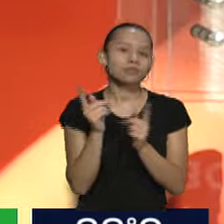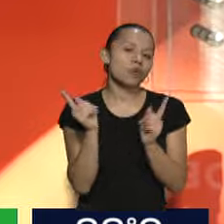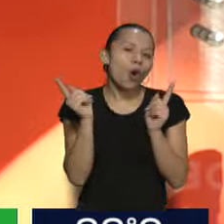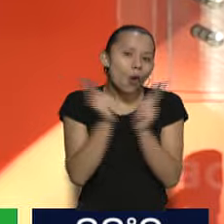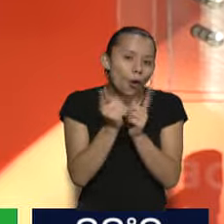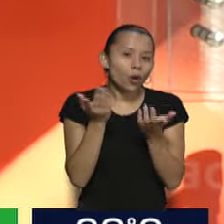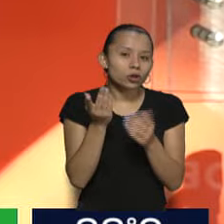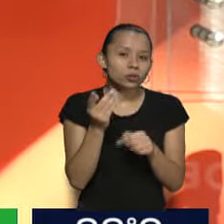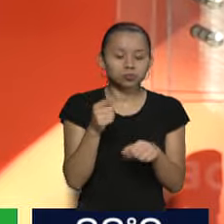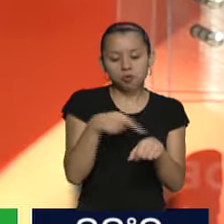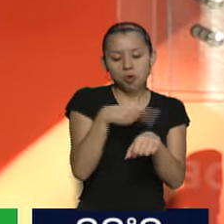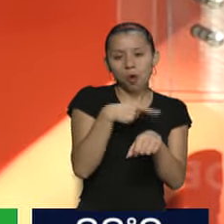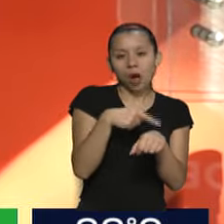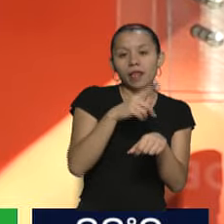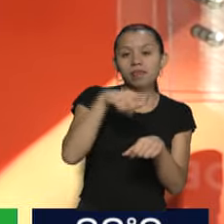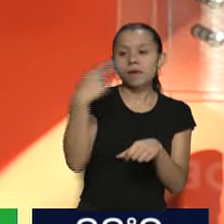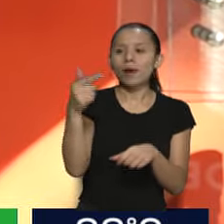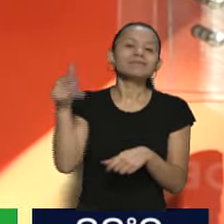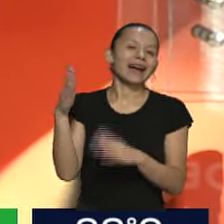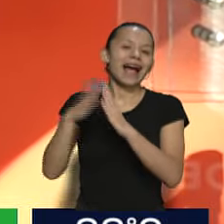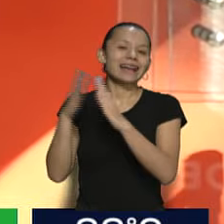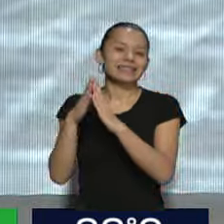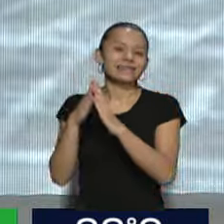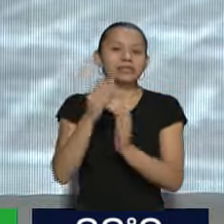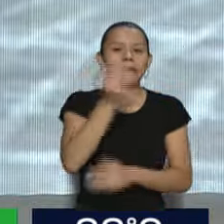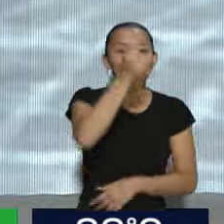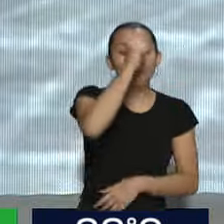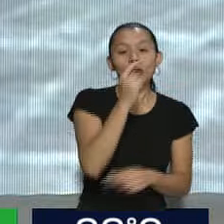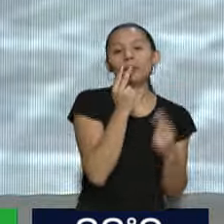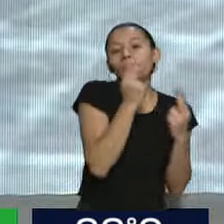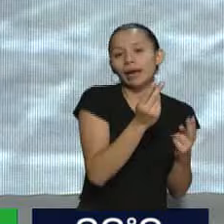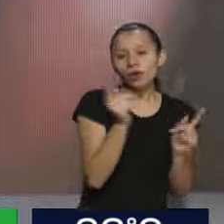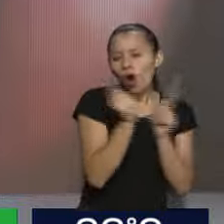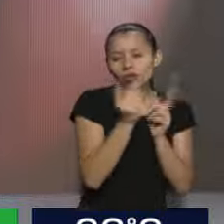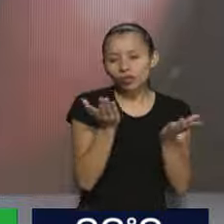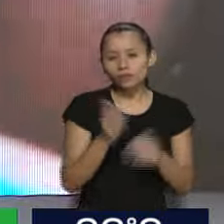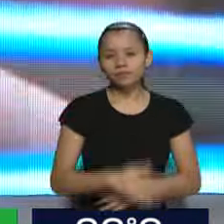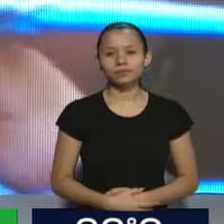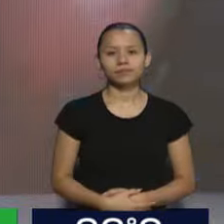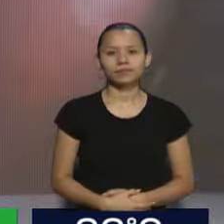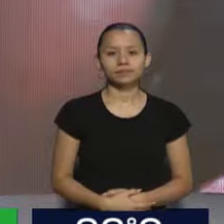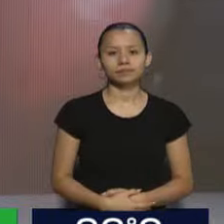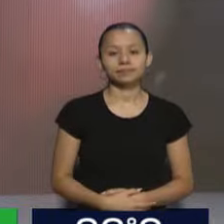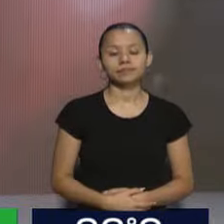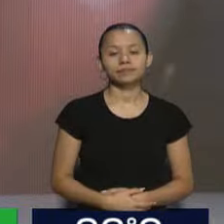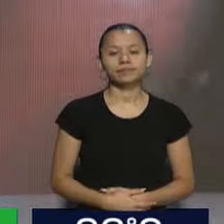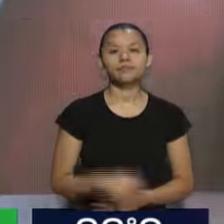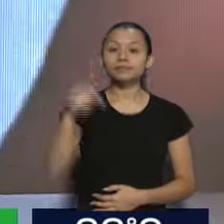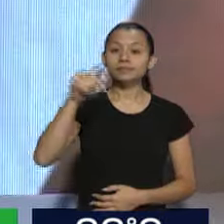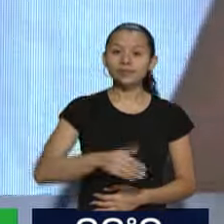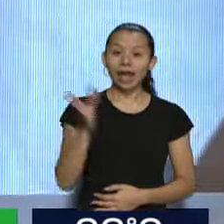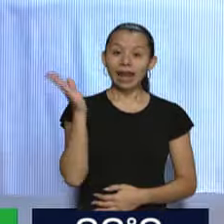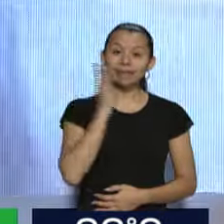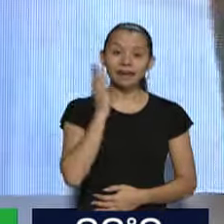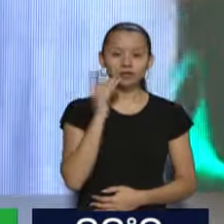en un par de horas está en su casa y se puede ir un fin de semana si quiere. Bueno, haciendo una recorrida en horas de la tarde, nos contaban también que esta